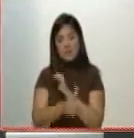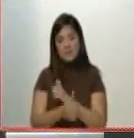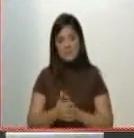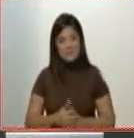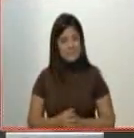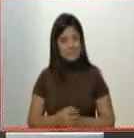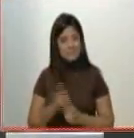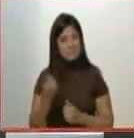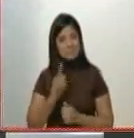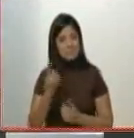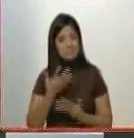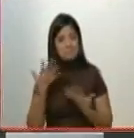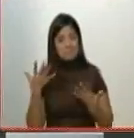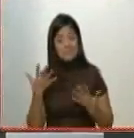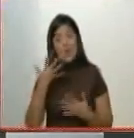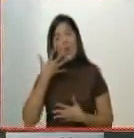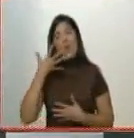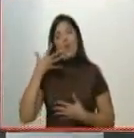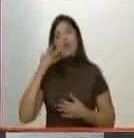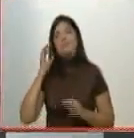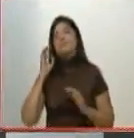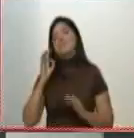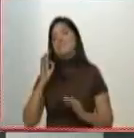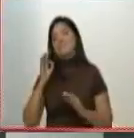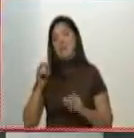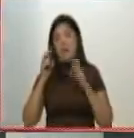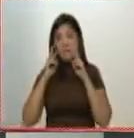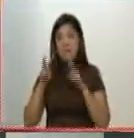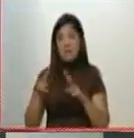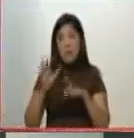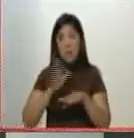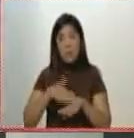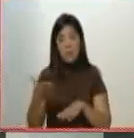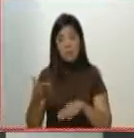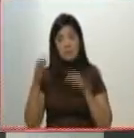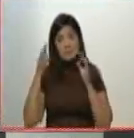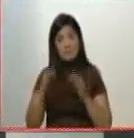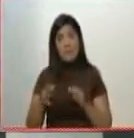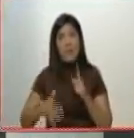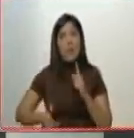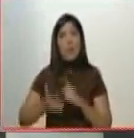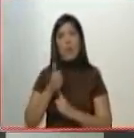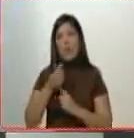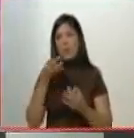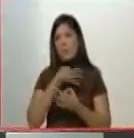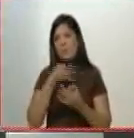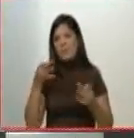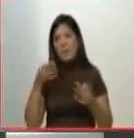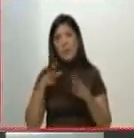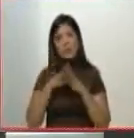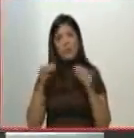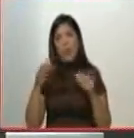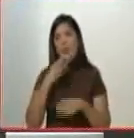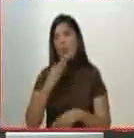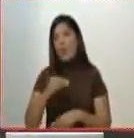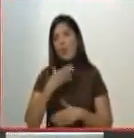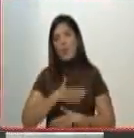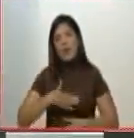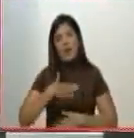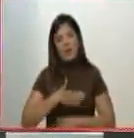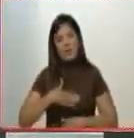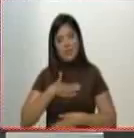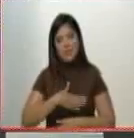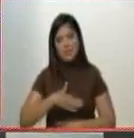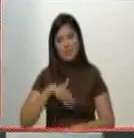más que enorgullecernos por lo que estamos viendo, porque definitivamente es un logro que van a disfrutar los jóvenes de